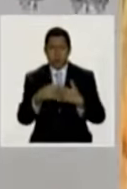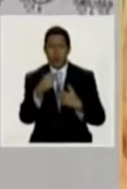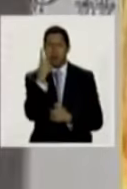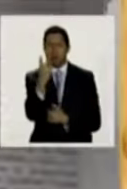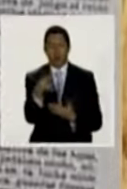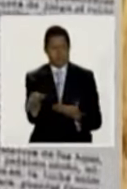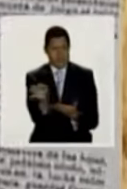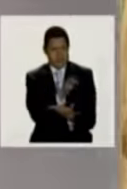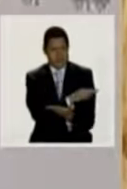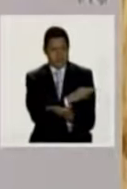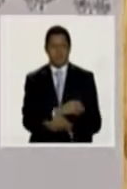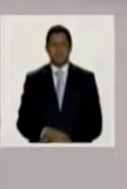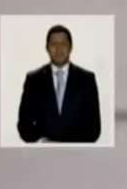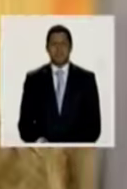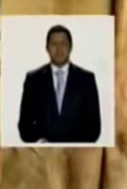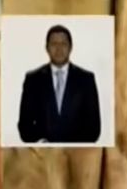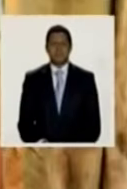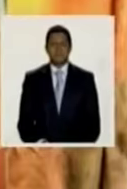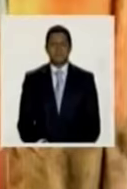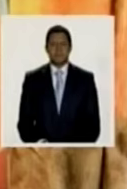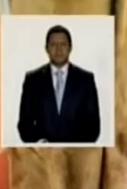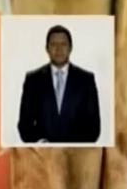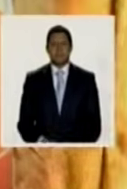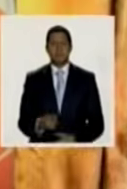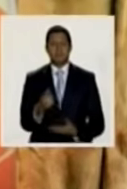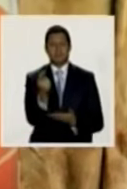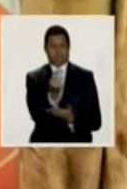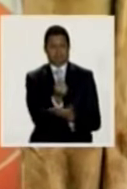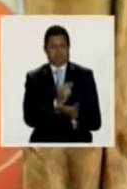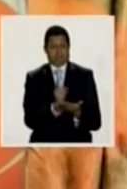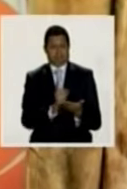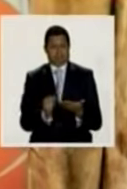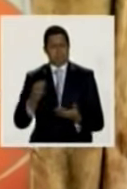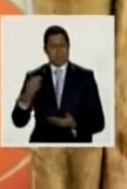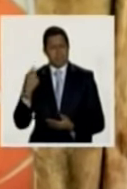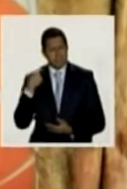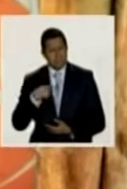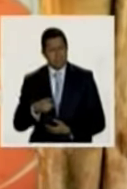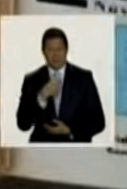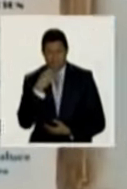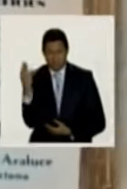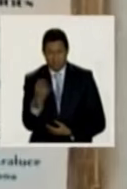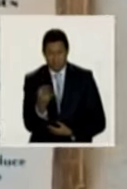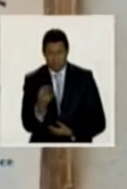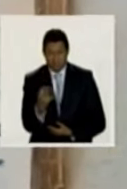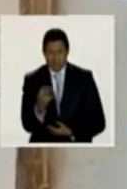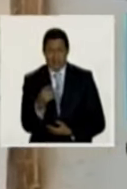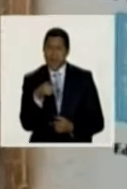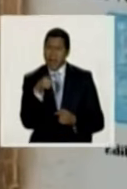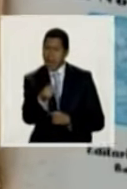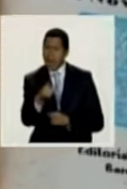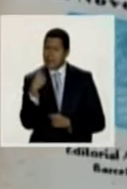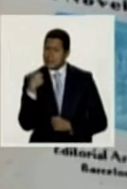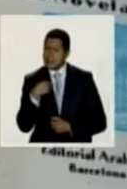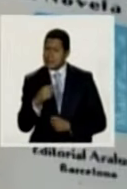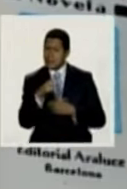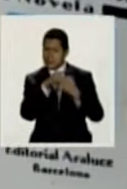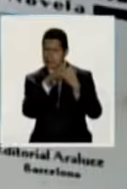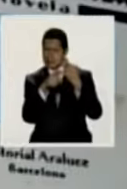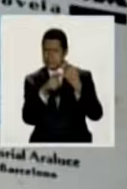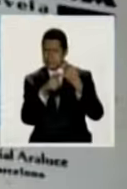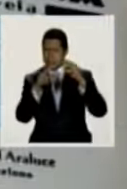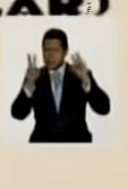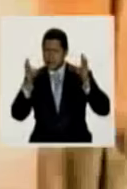de la revista. En sus obras siempre mantendrá el realismo, en las cuales dominan tres